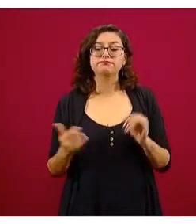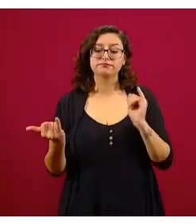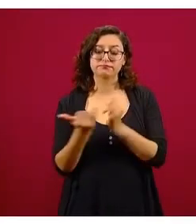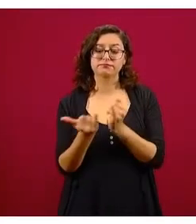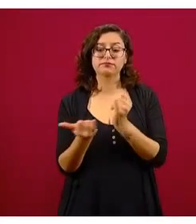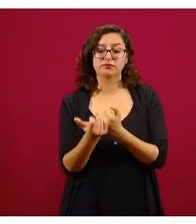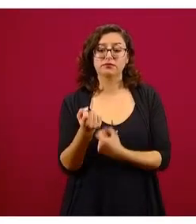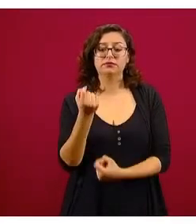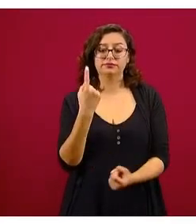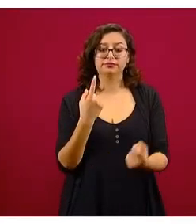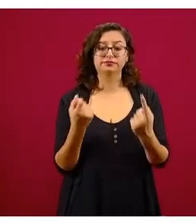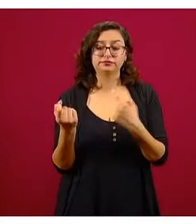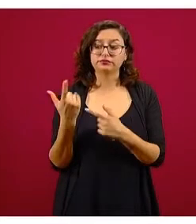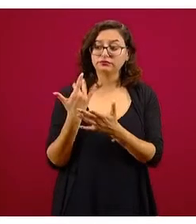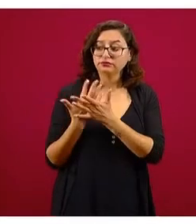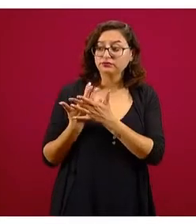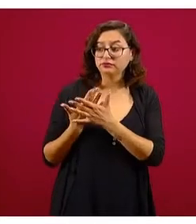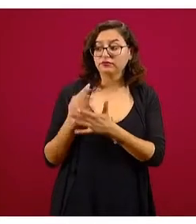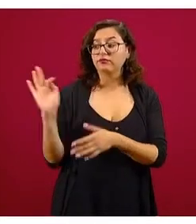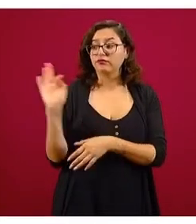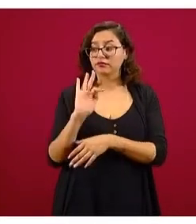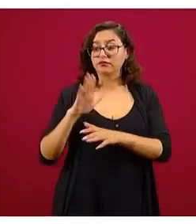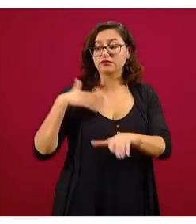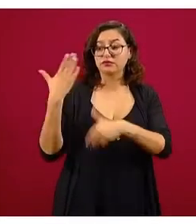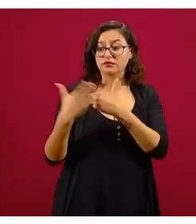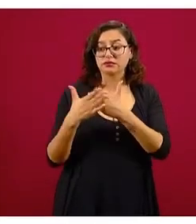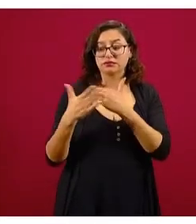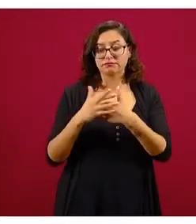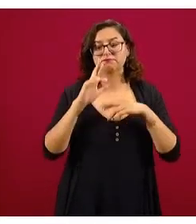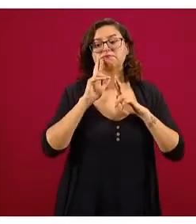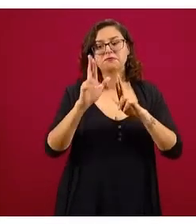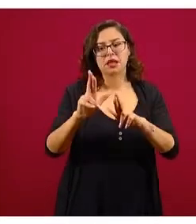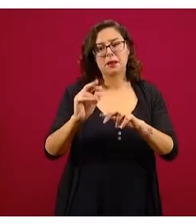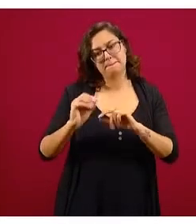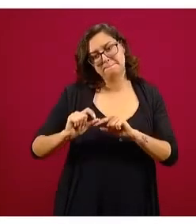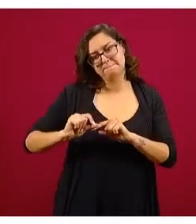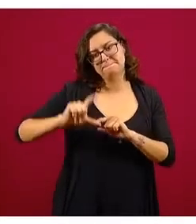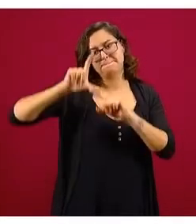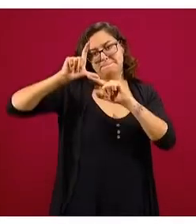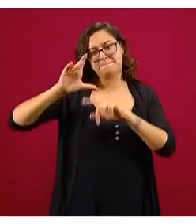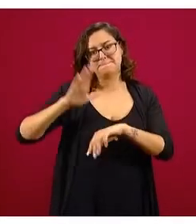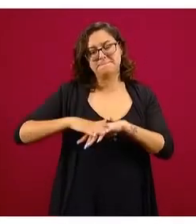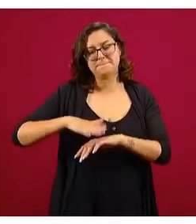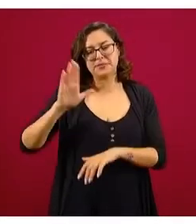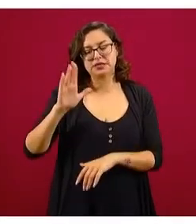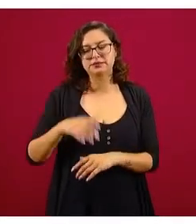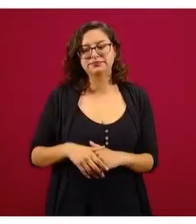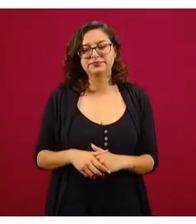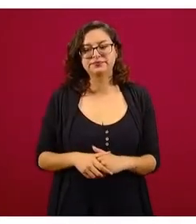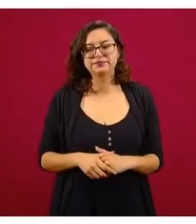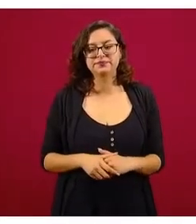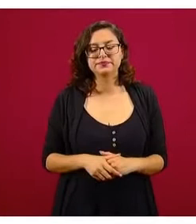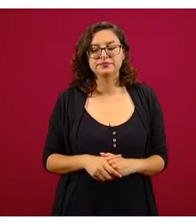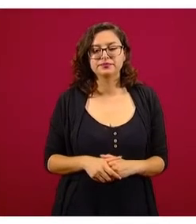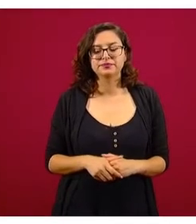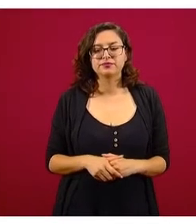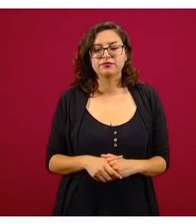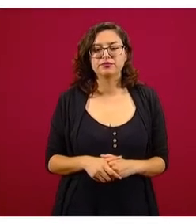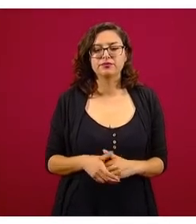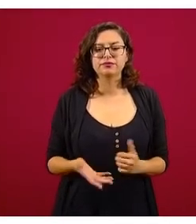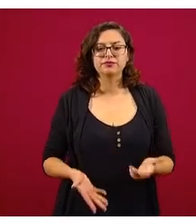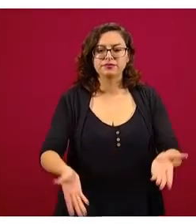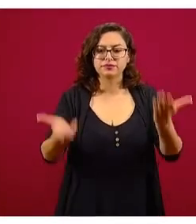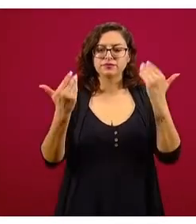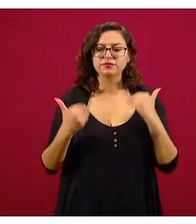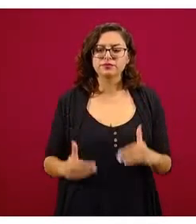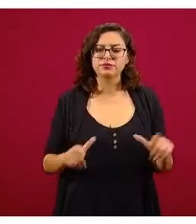donde podemos esperar todavía un incremento porque están precisamente registradas estas defunciones que son aún sospechosas. Veamos la